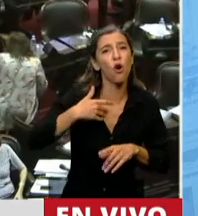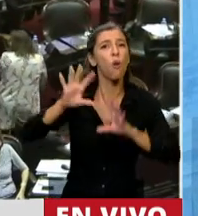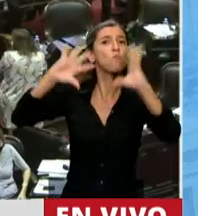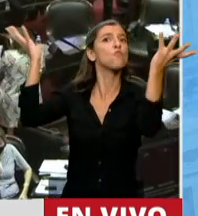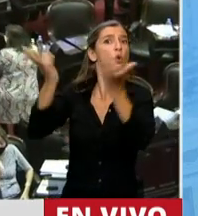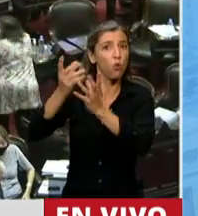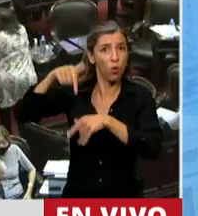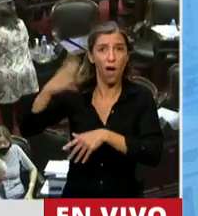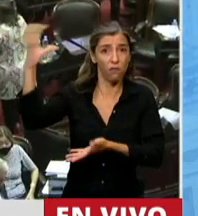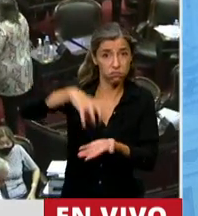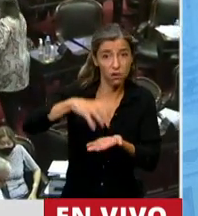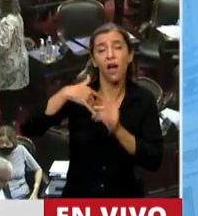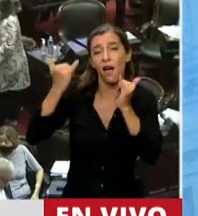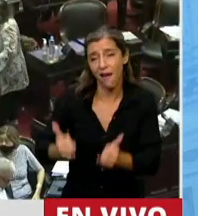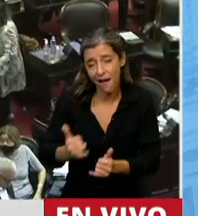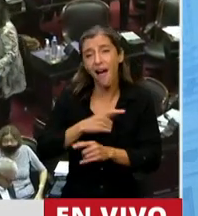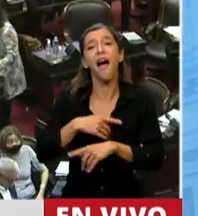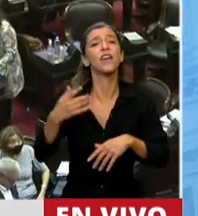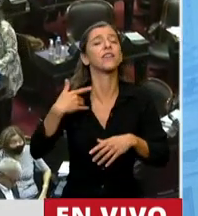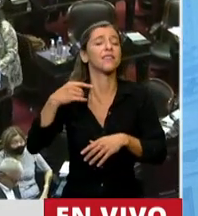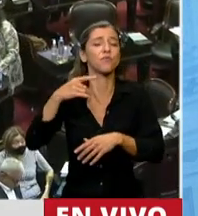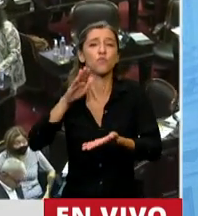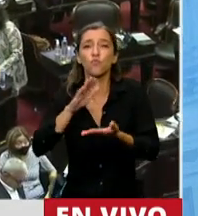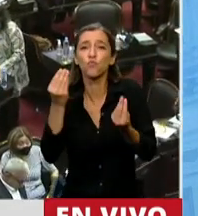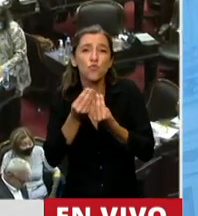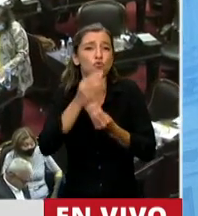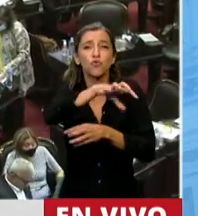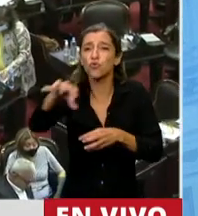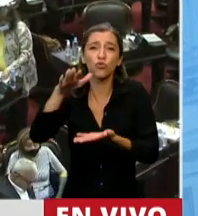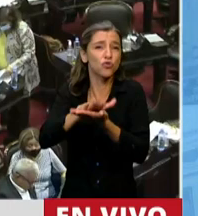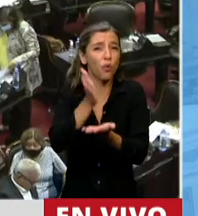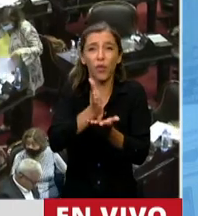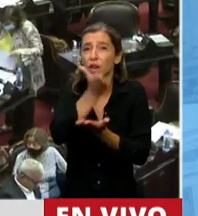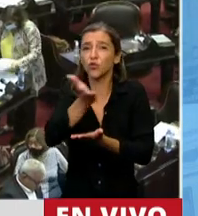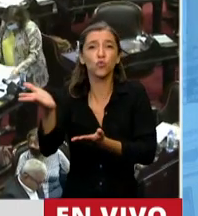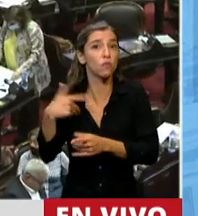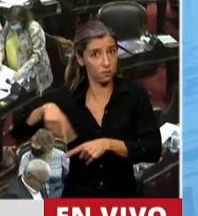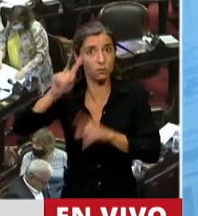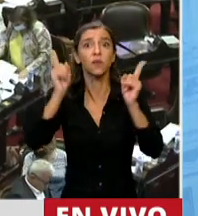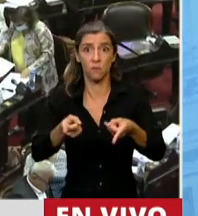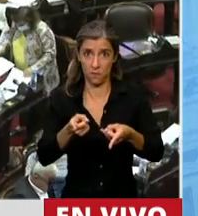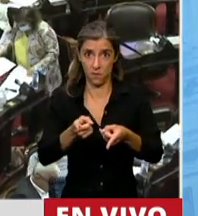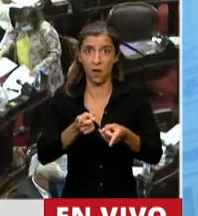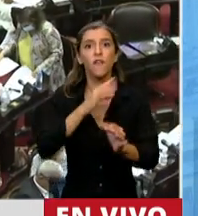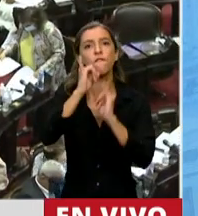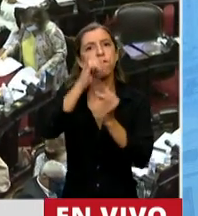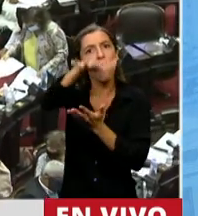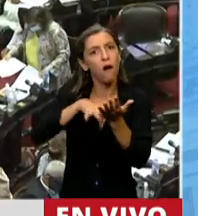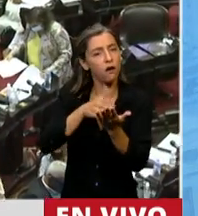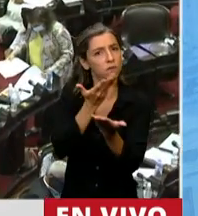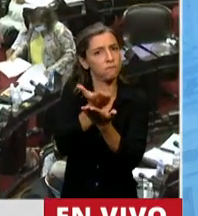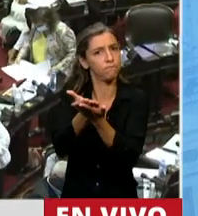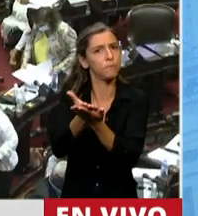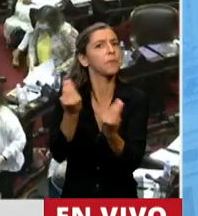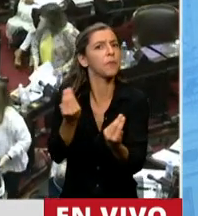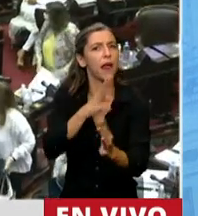internacionales como Amnistía Internacional, la Comisión Interamericana de Derechos Humanos, que también está pidiendo informes de lo que pasa en Formosa. Y